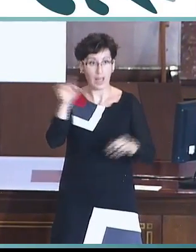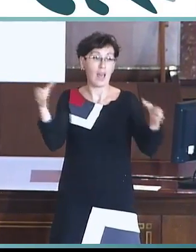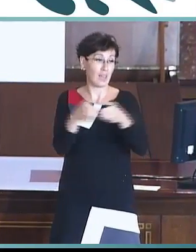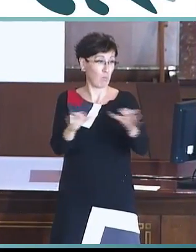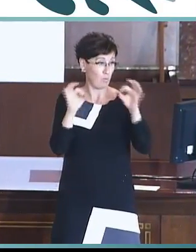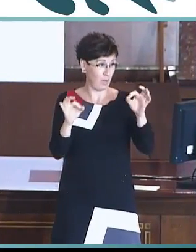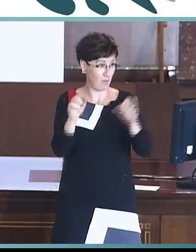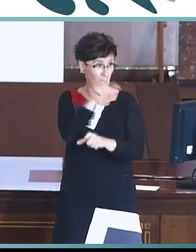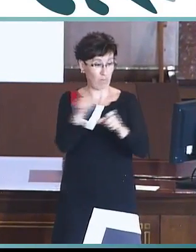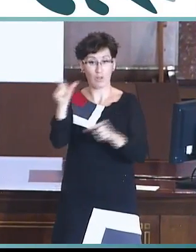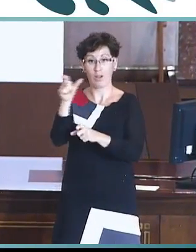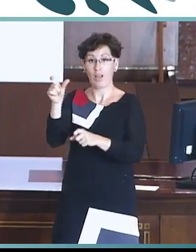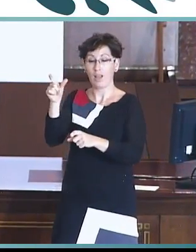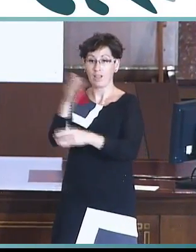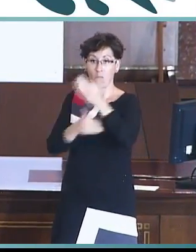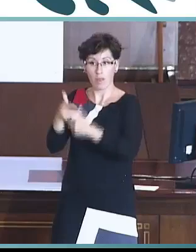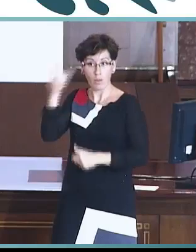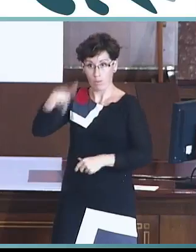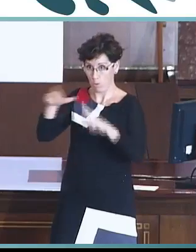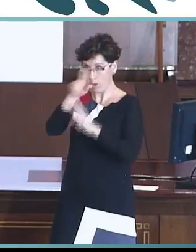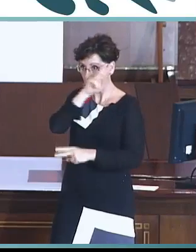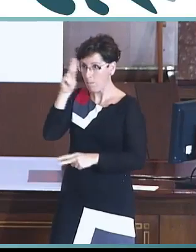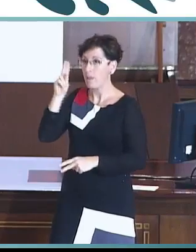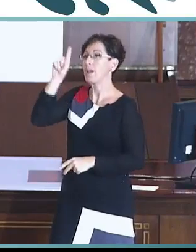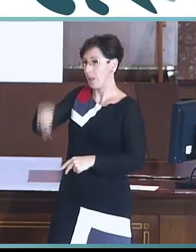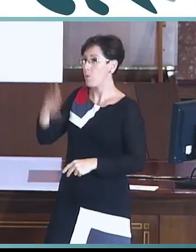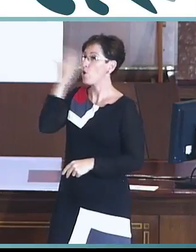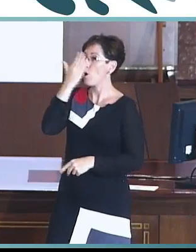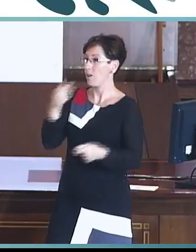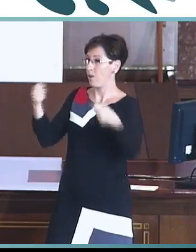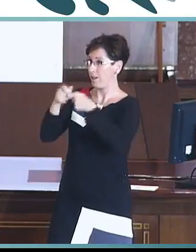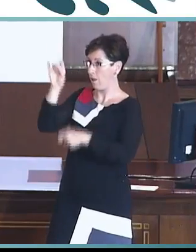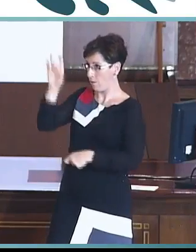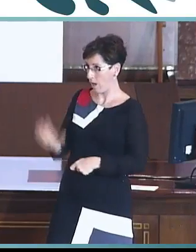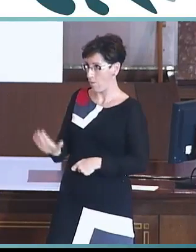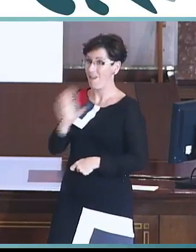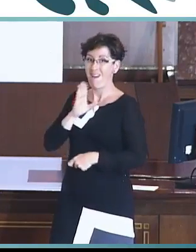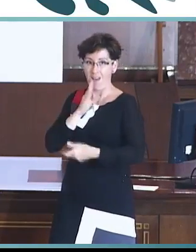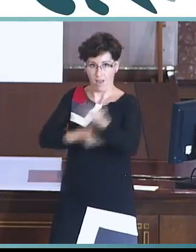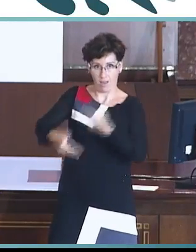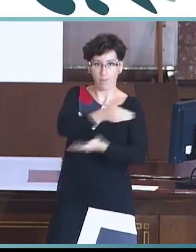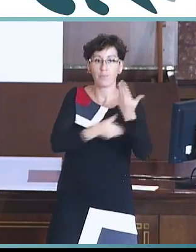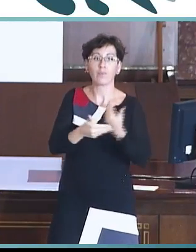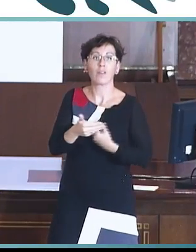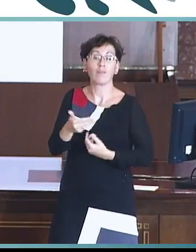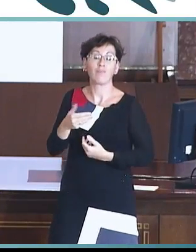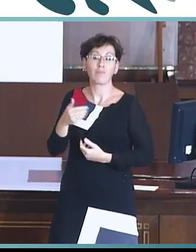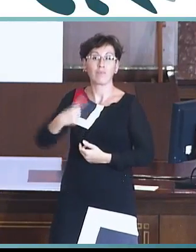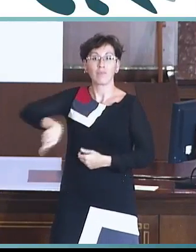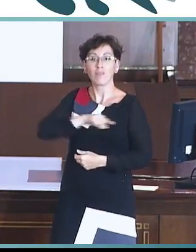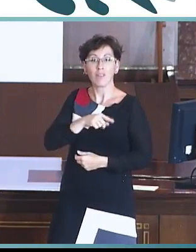de discapacidad auditiva de la Comunidad de Madrid y el Colegio Concertado Gauden. Hubiéramos querido estar aquí representados los